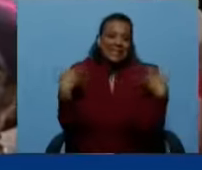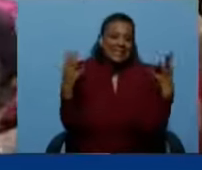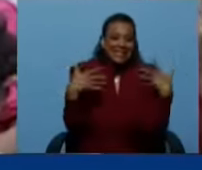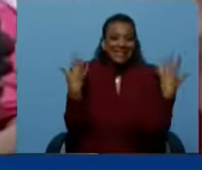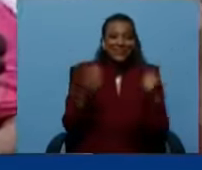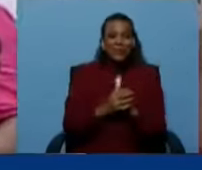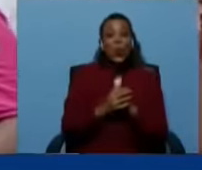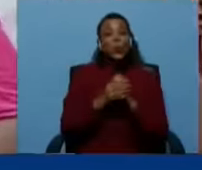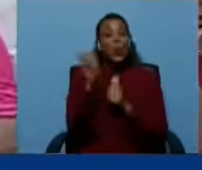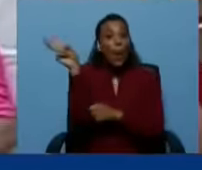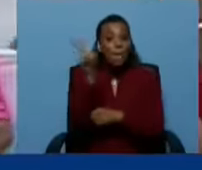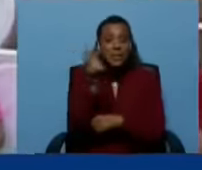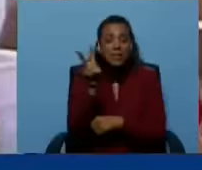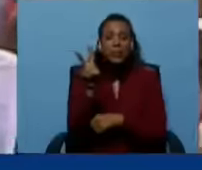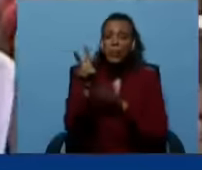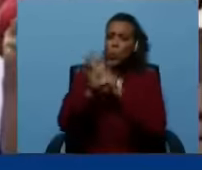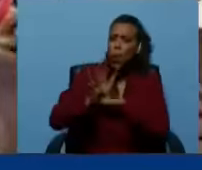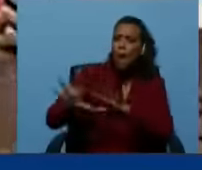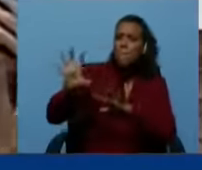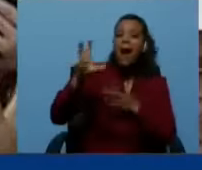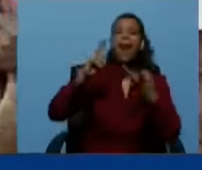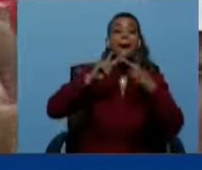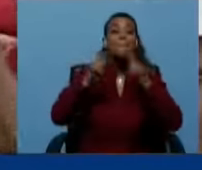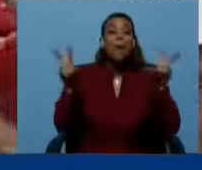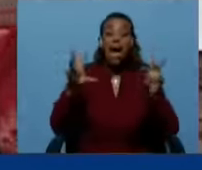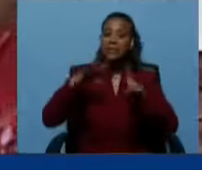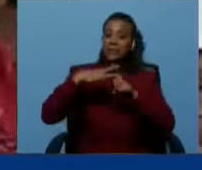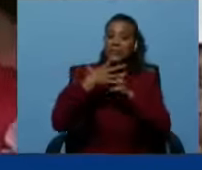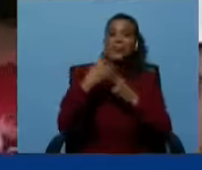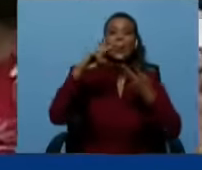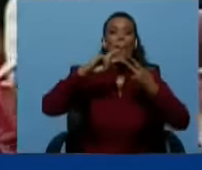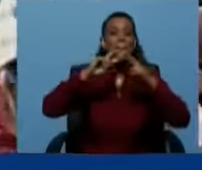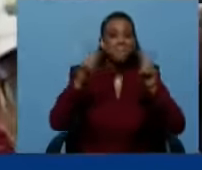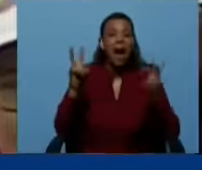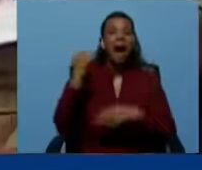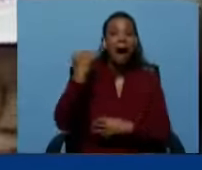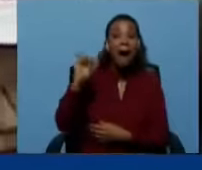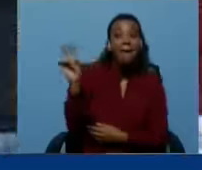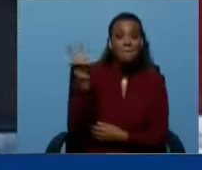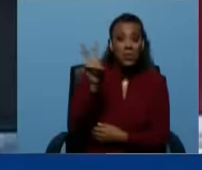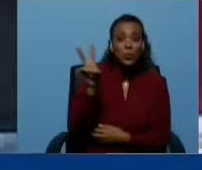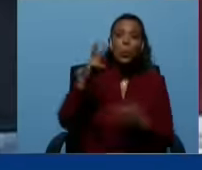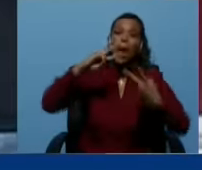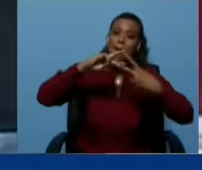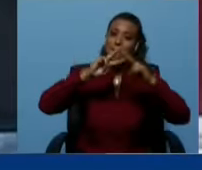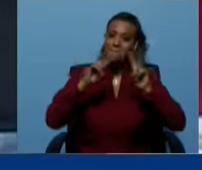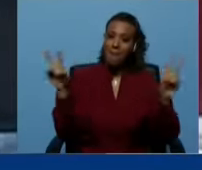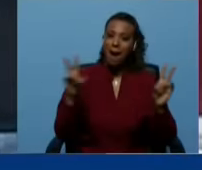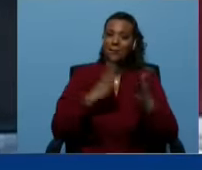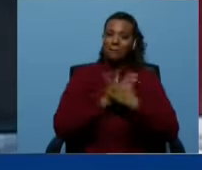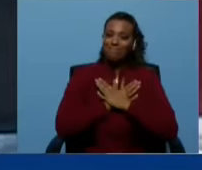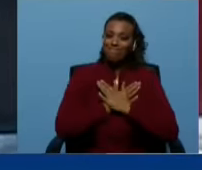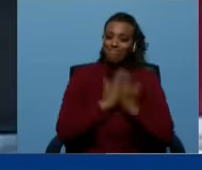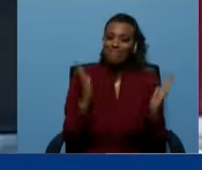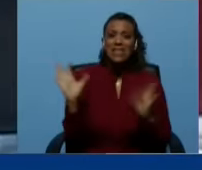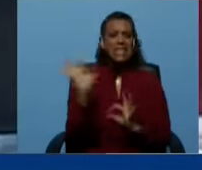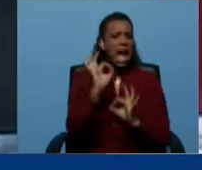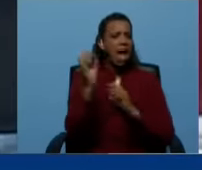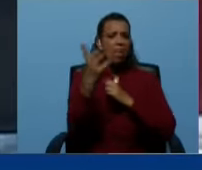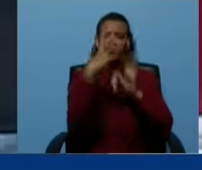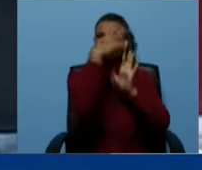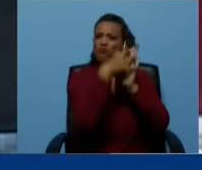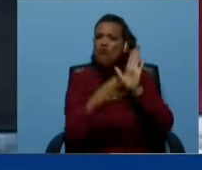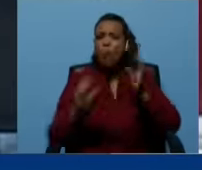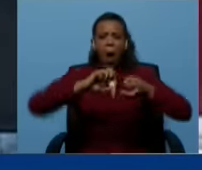con una Venezuela en paz. Tenemos a Venezuela en paz. Nadie podrá